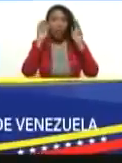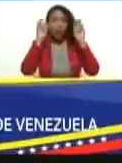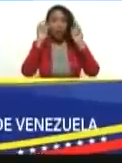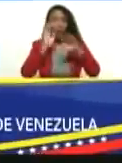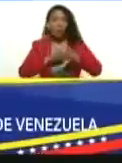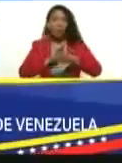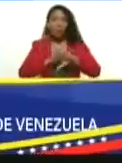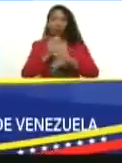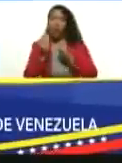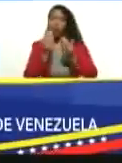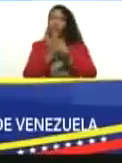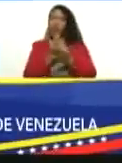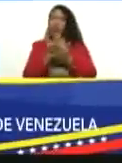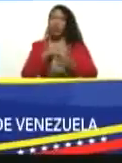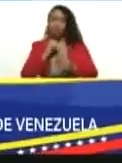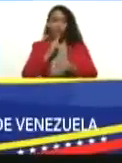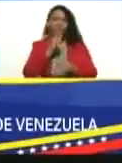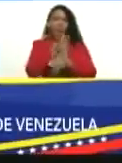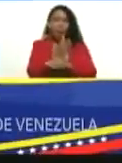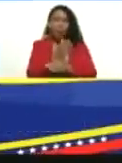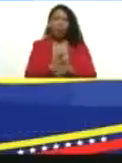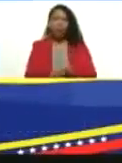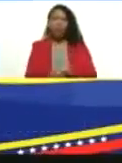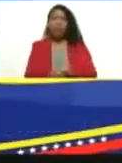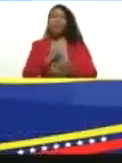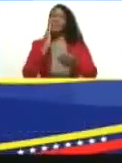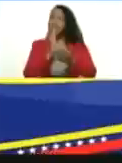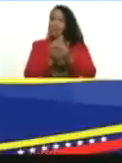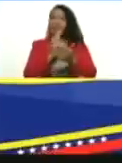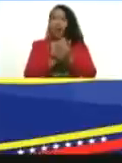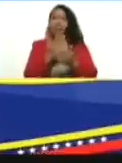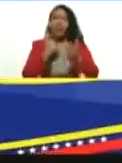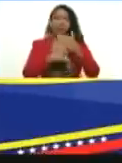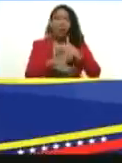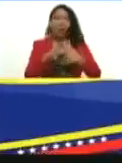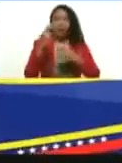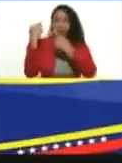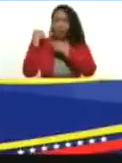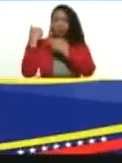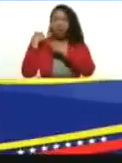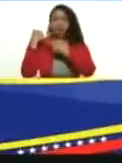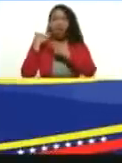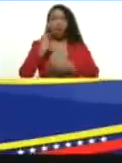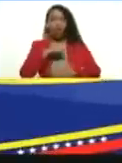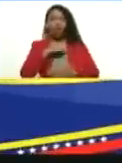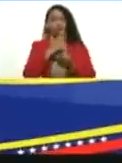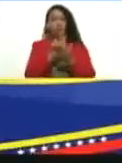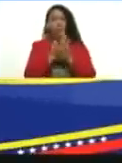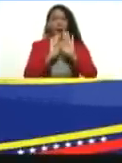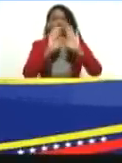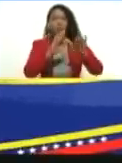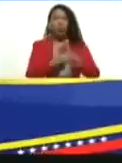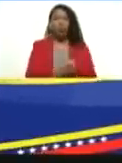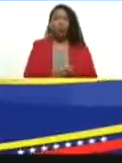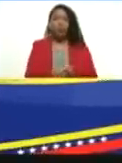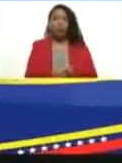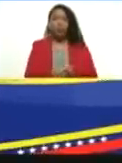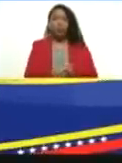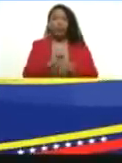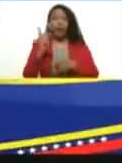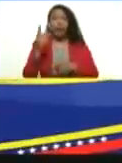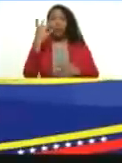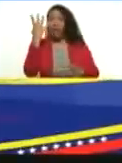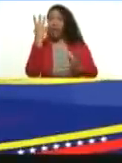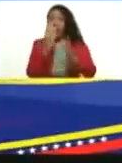como siempre hemos estado como siempre vamos a estar razones que se escapan